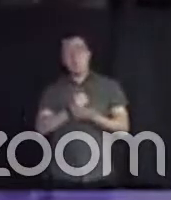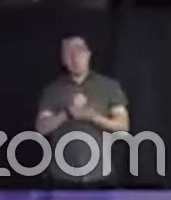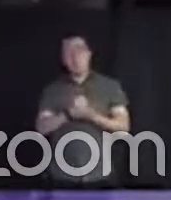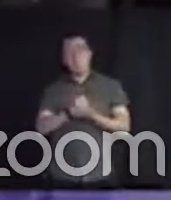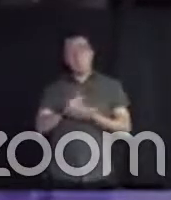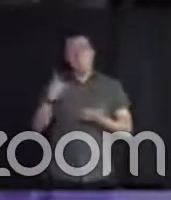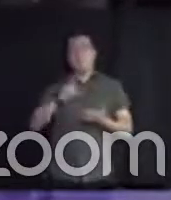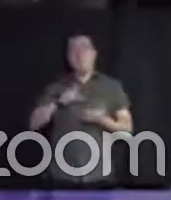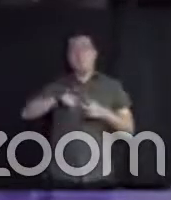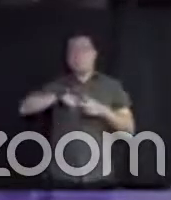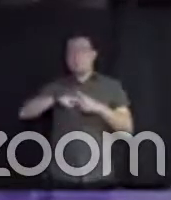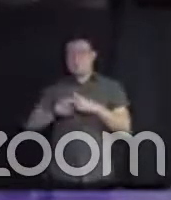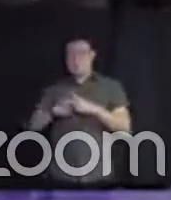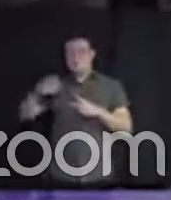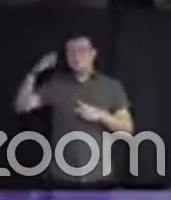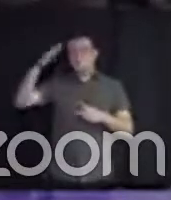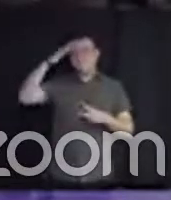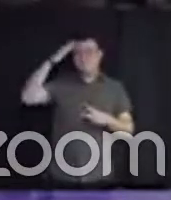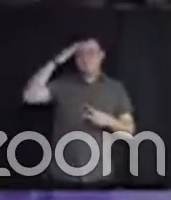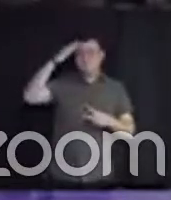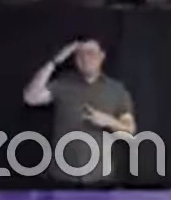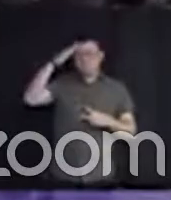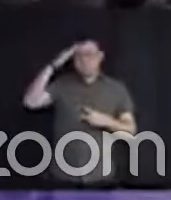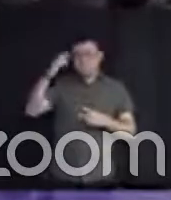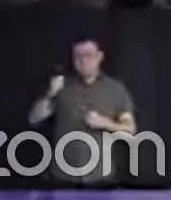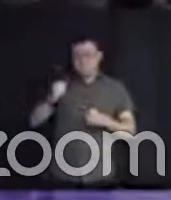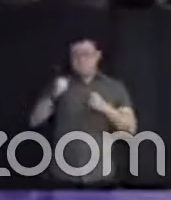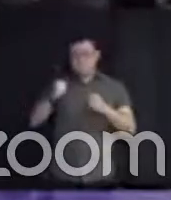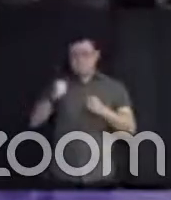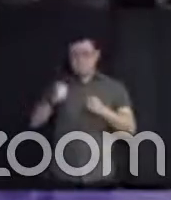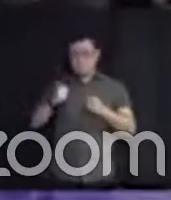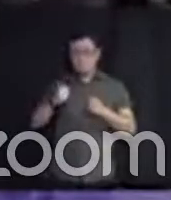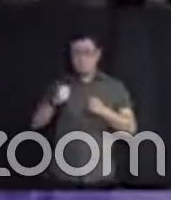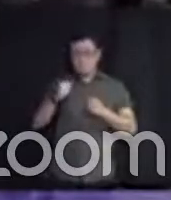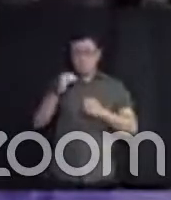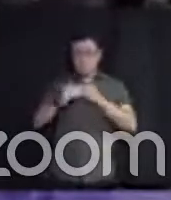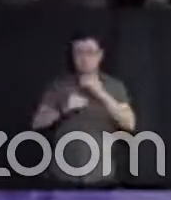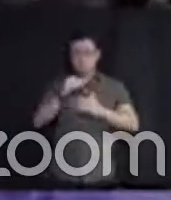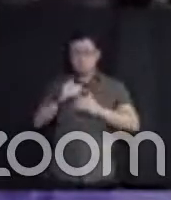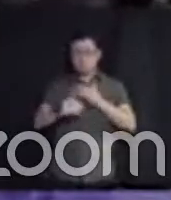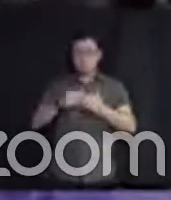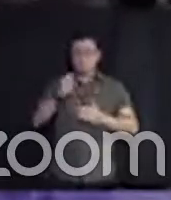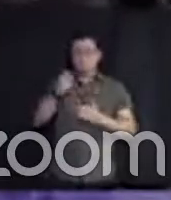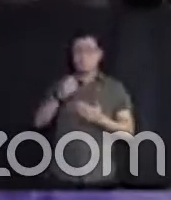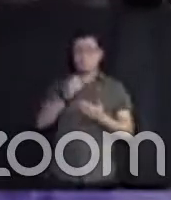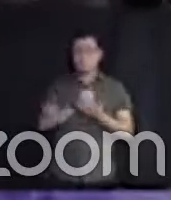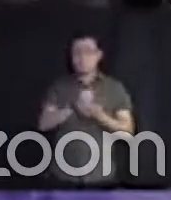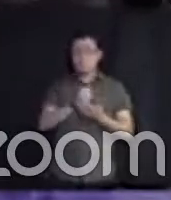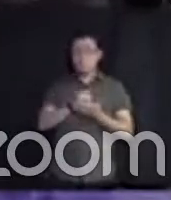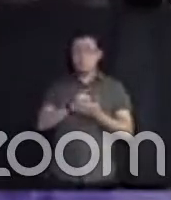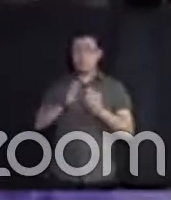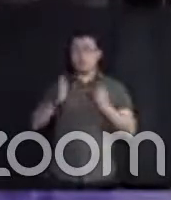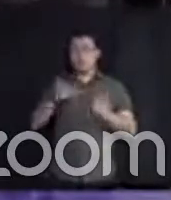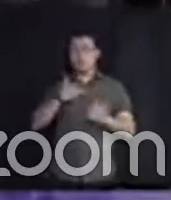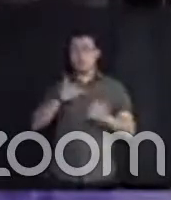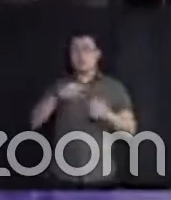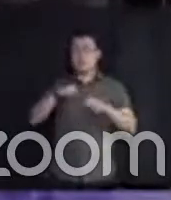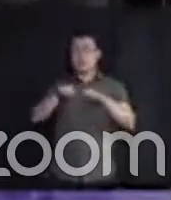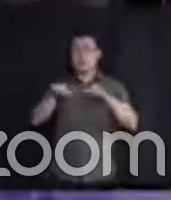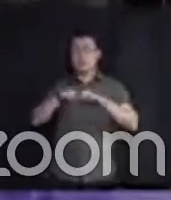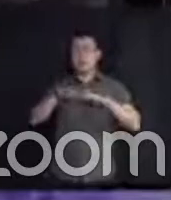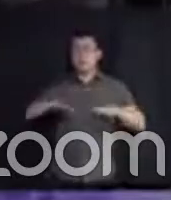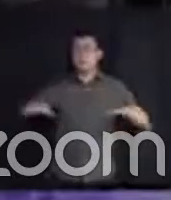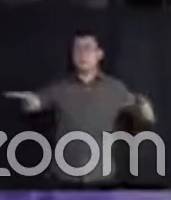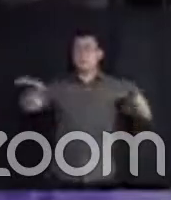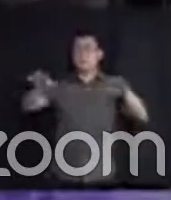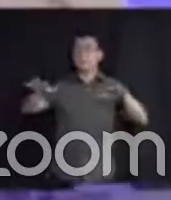oro es cuando empiezas a ejercer un liderazgo muy poderoso, donde ya para poder llegar a ser oro ya tienes